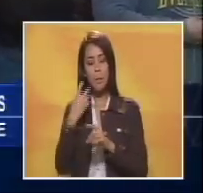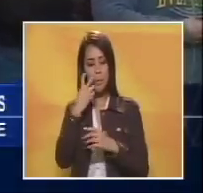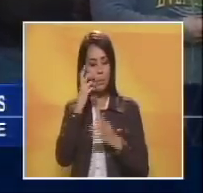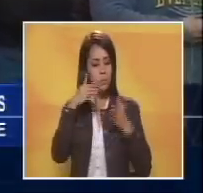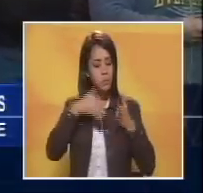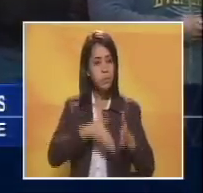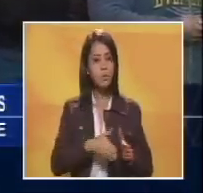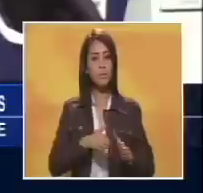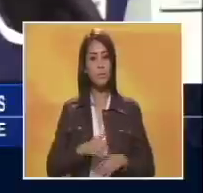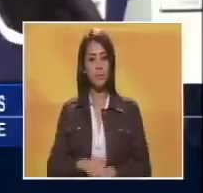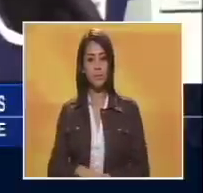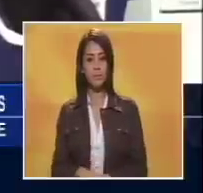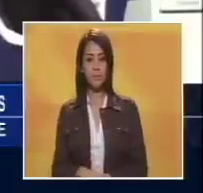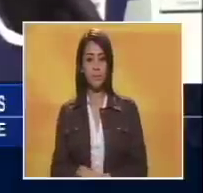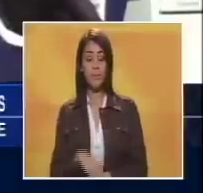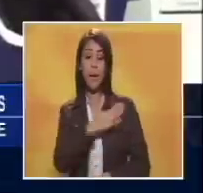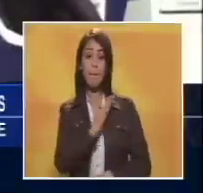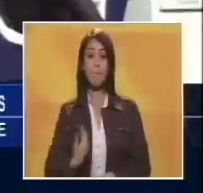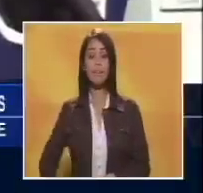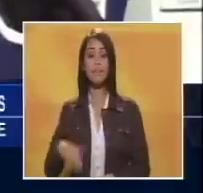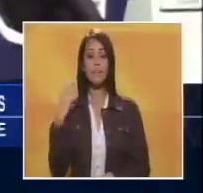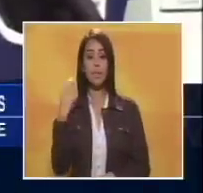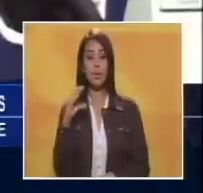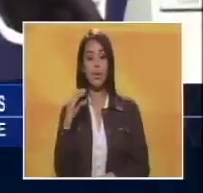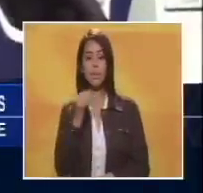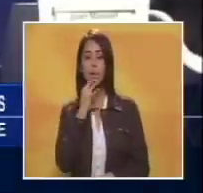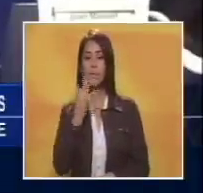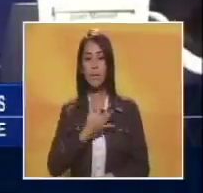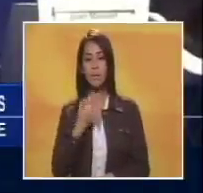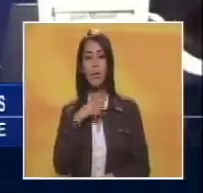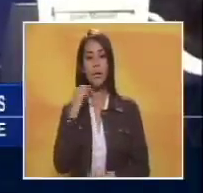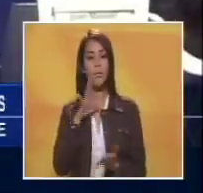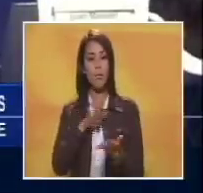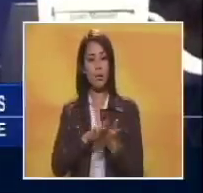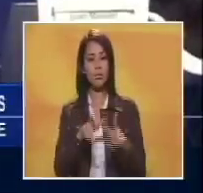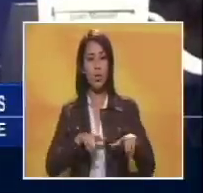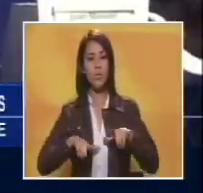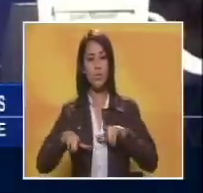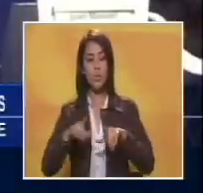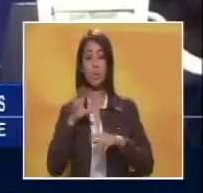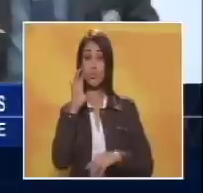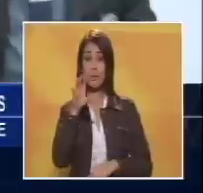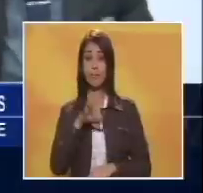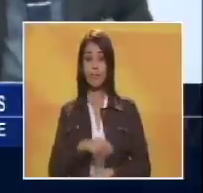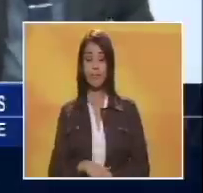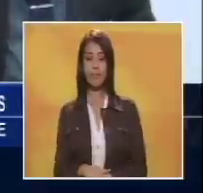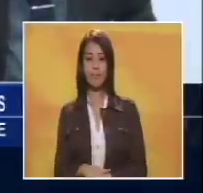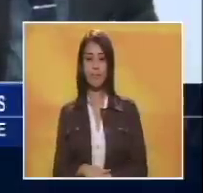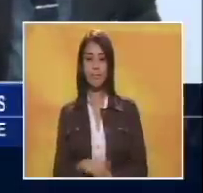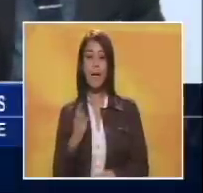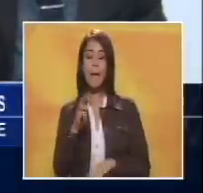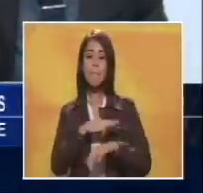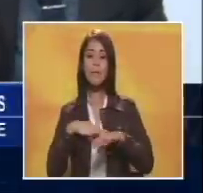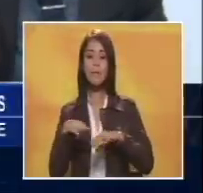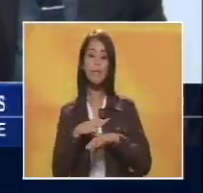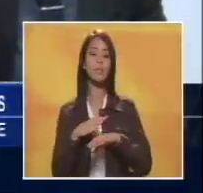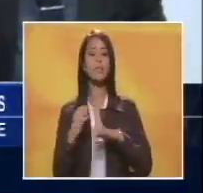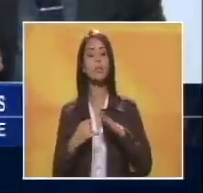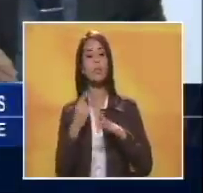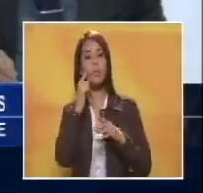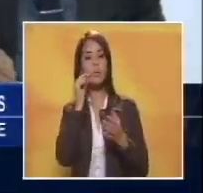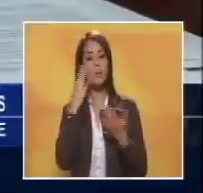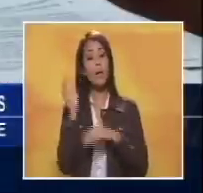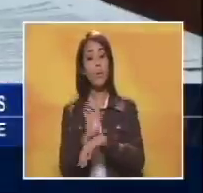y sepultarlos. El presidente colombiano confirmó que el asesinato ocurrió en su país. El ministro del Interior de Ecuador,